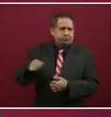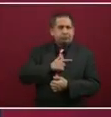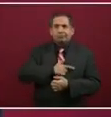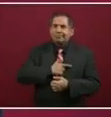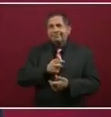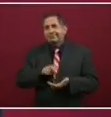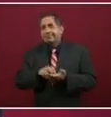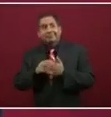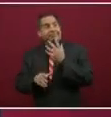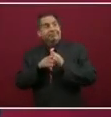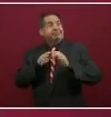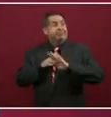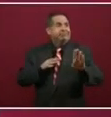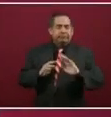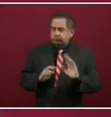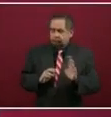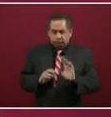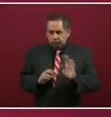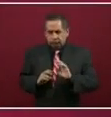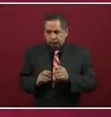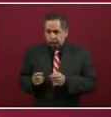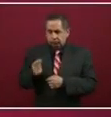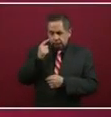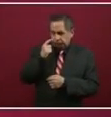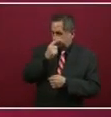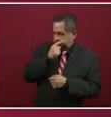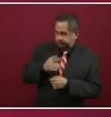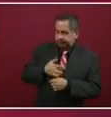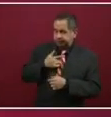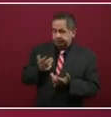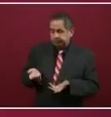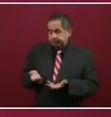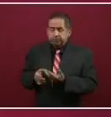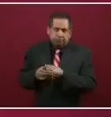la migración sea opcional, no forzosa.